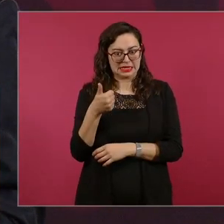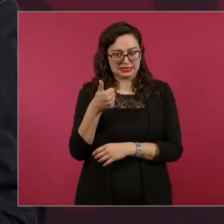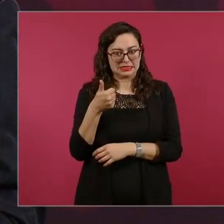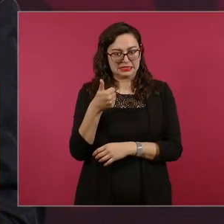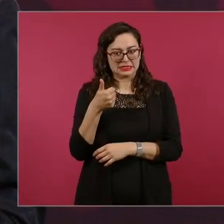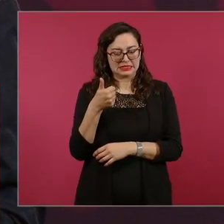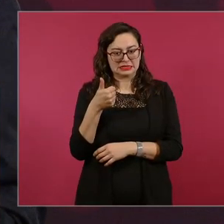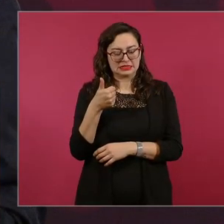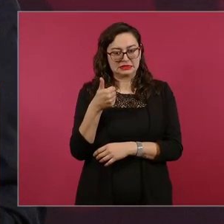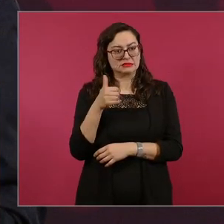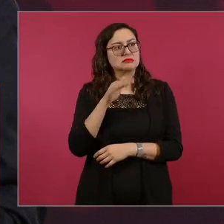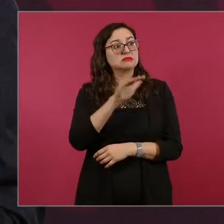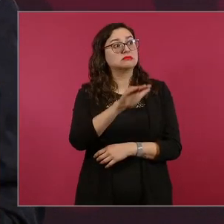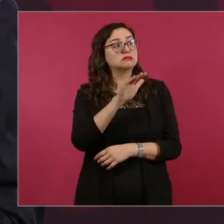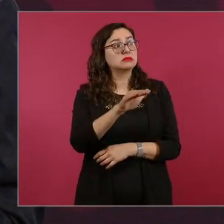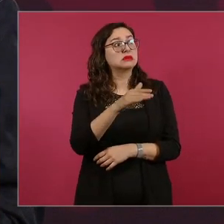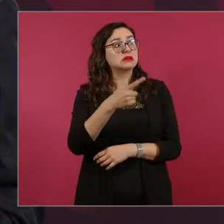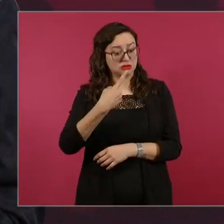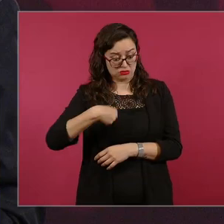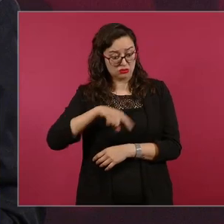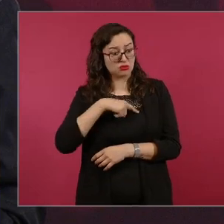que se habíamos ganado.